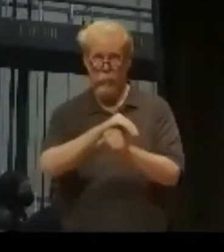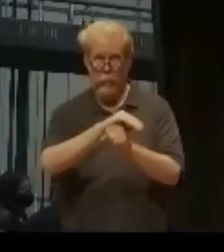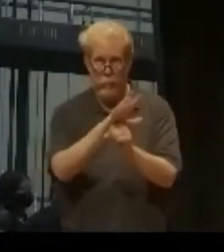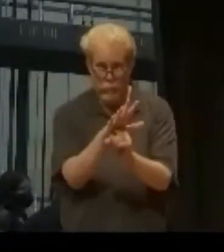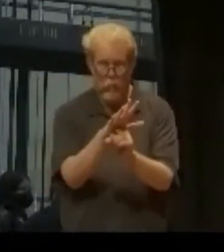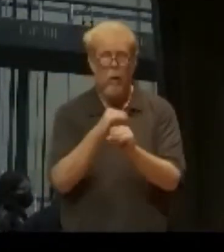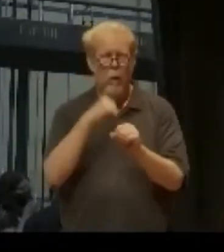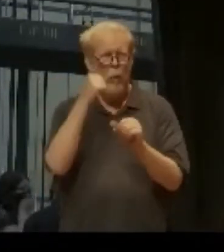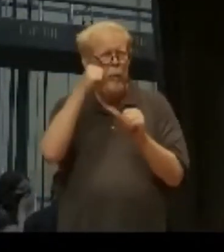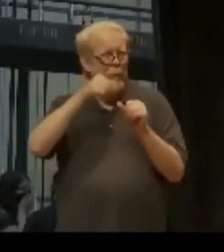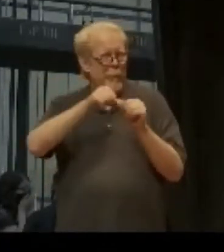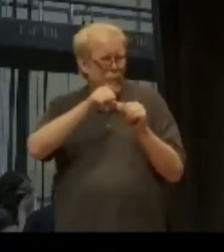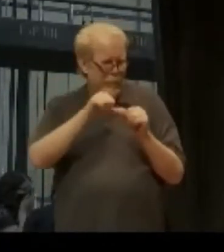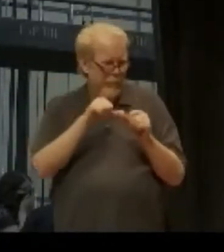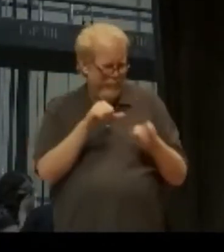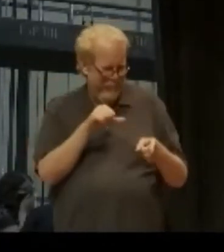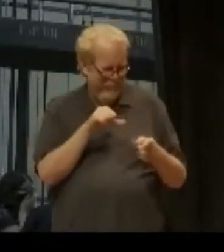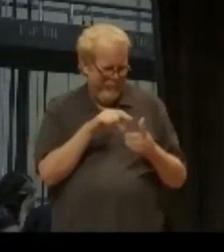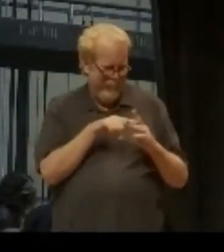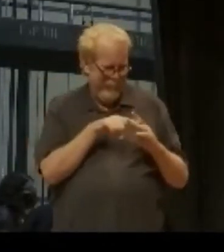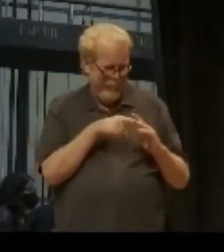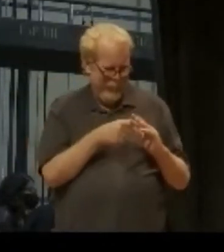2020 fue el año de COVID. Y